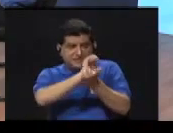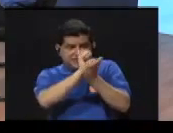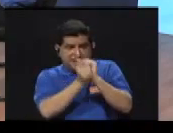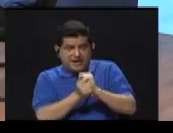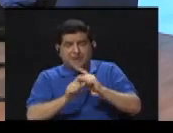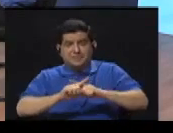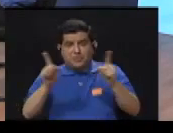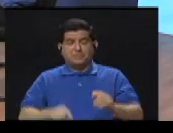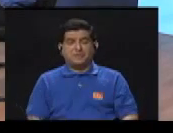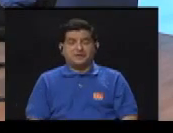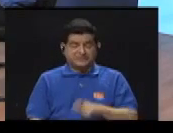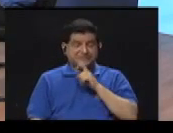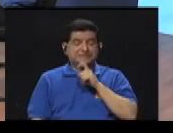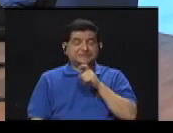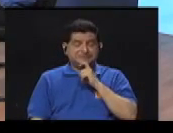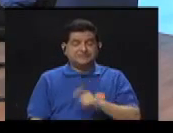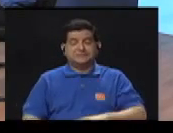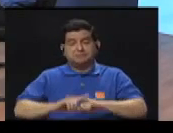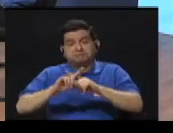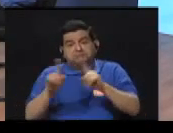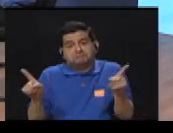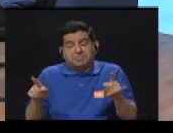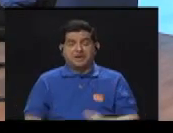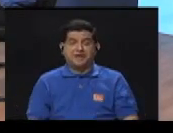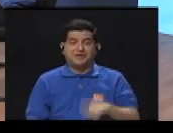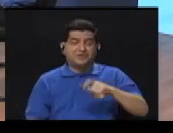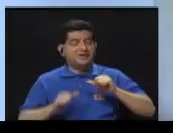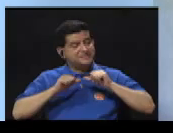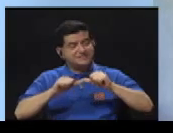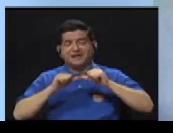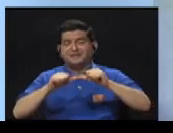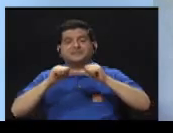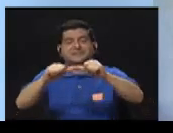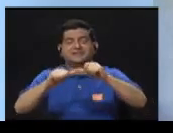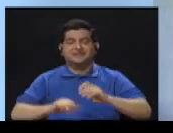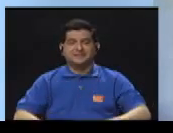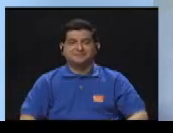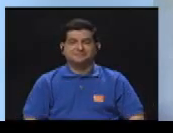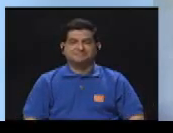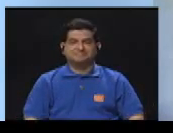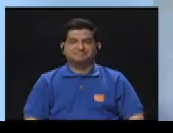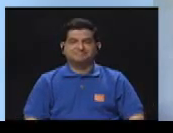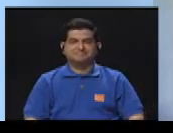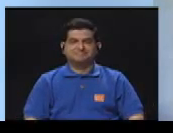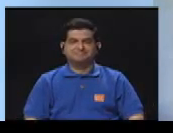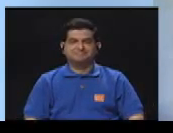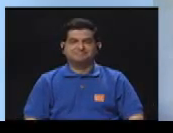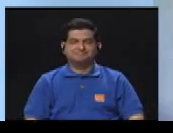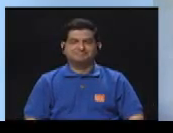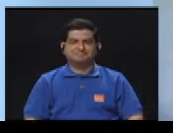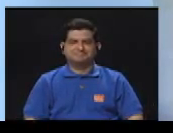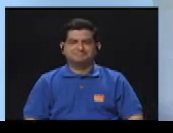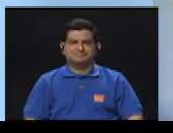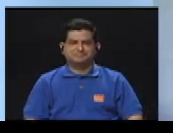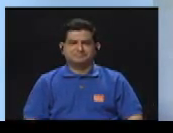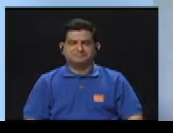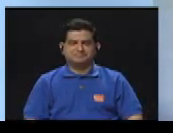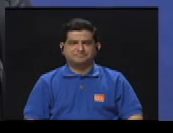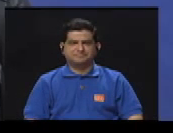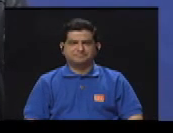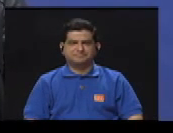adaptación, pero me está costando. Sin embargo, hay que seguir intentándolo. ¿No? Así es. No hay de otra.